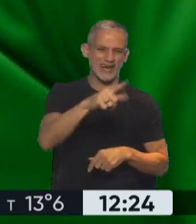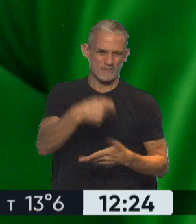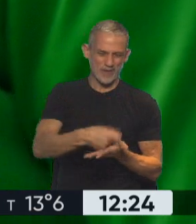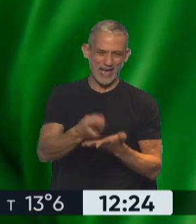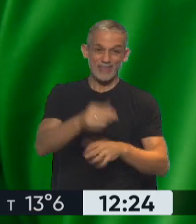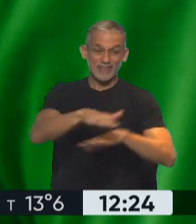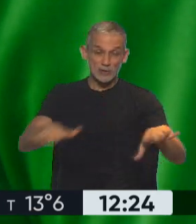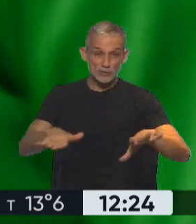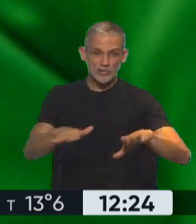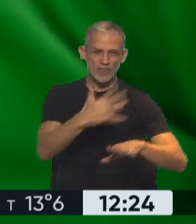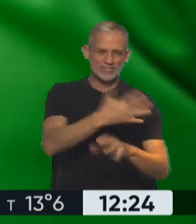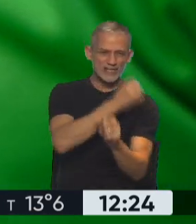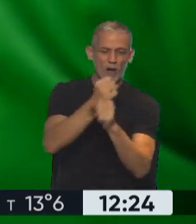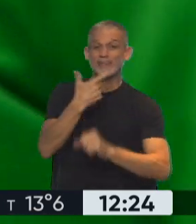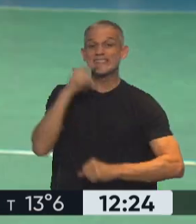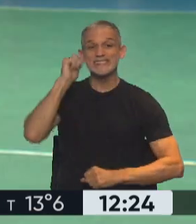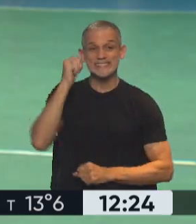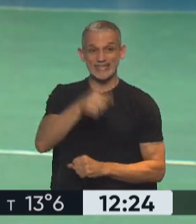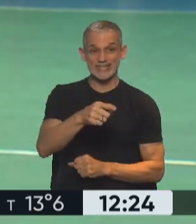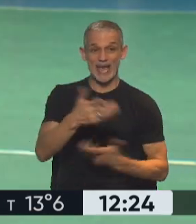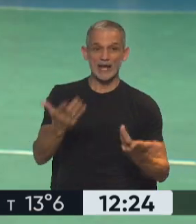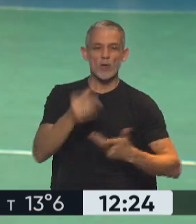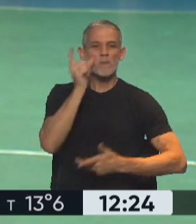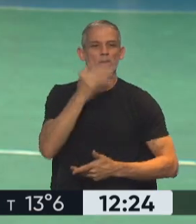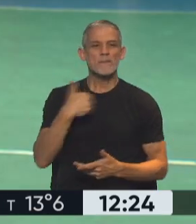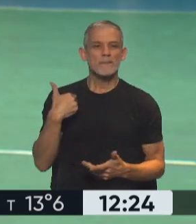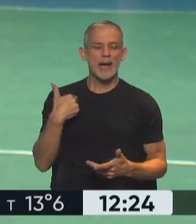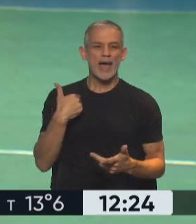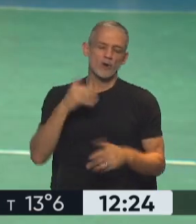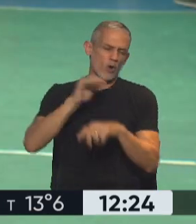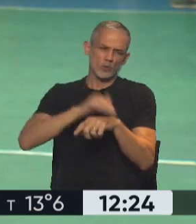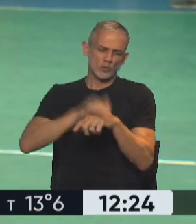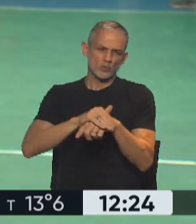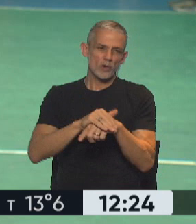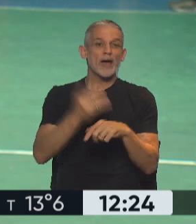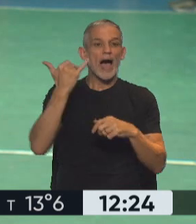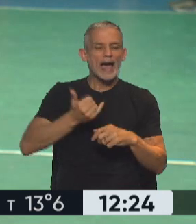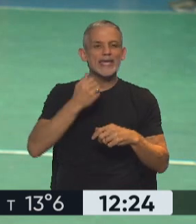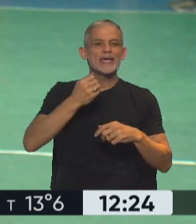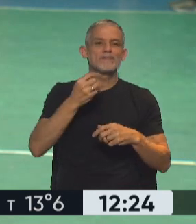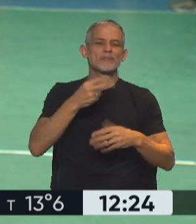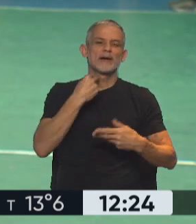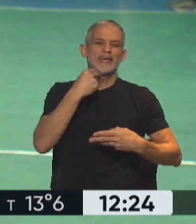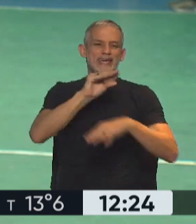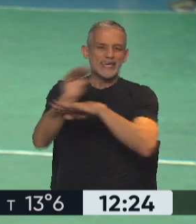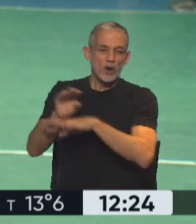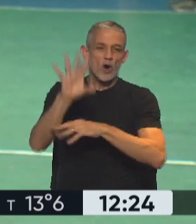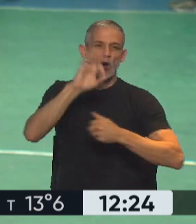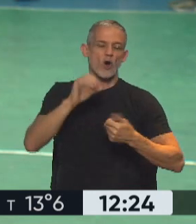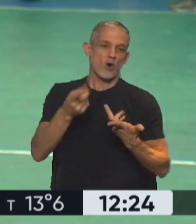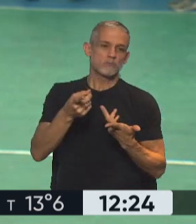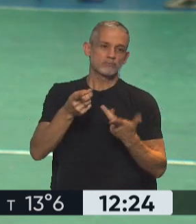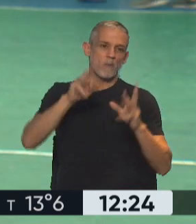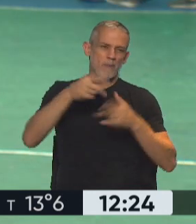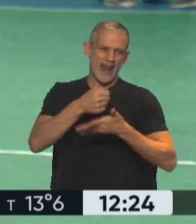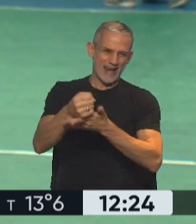aquellos chicos entre 5 y 17 años cuyos padres o tutores sean beneficiarios de la AUH, de la Asignación Universal por